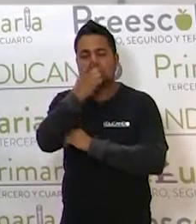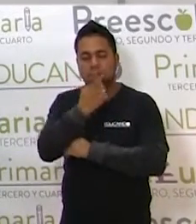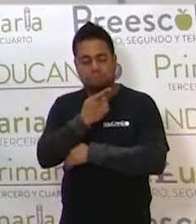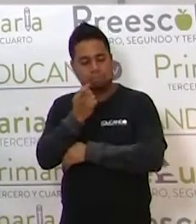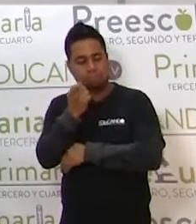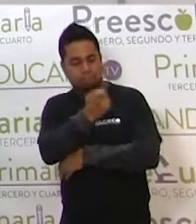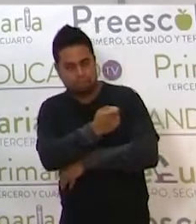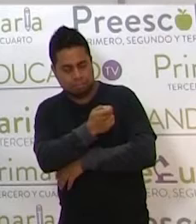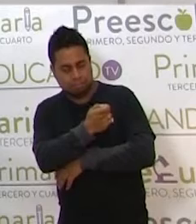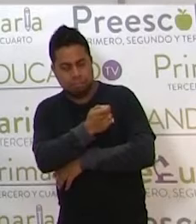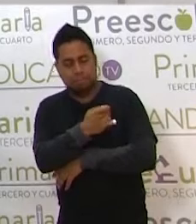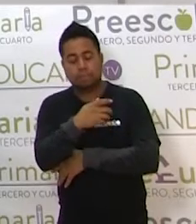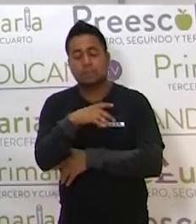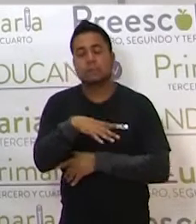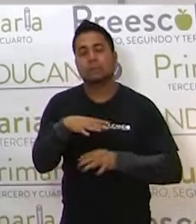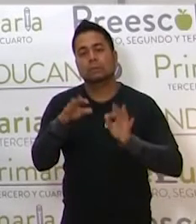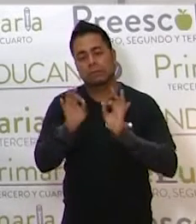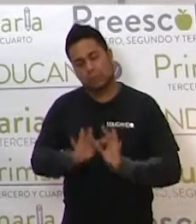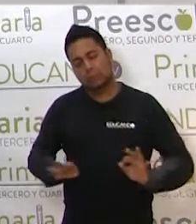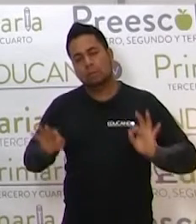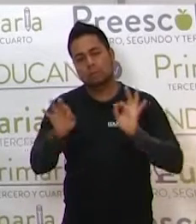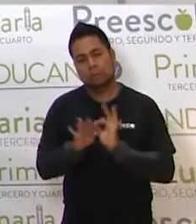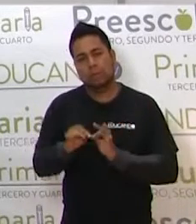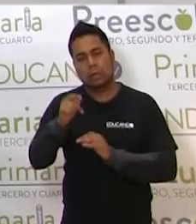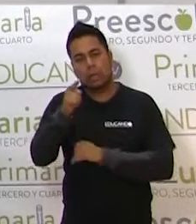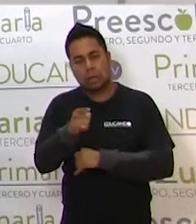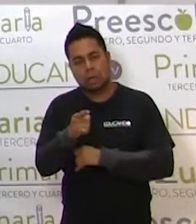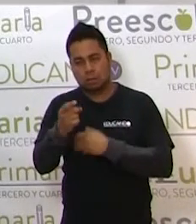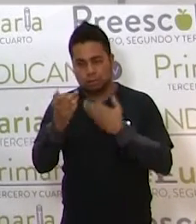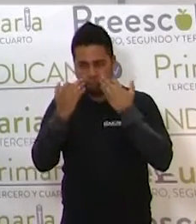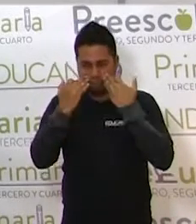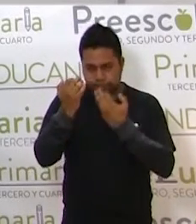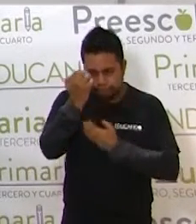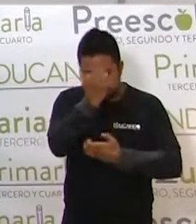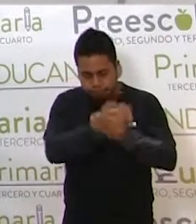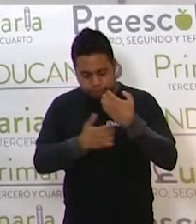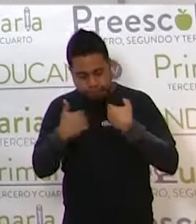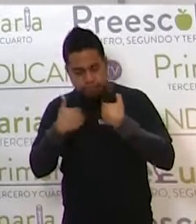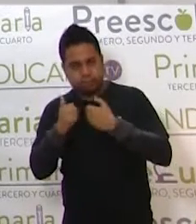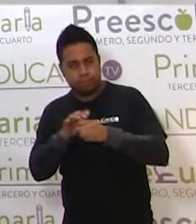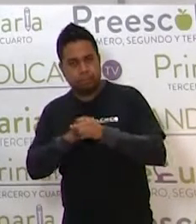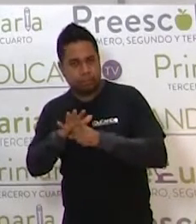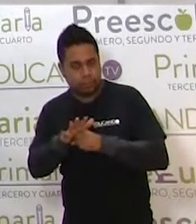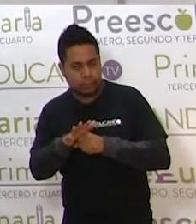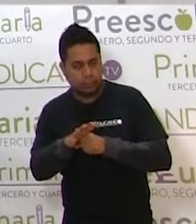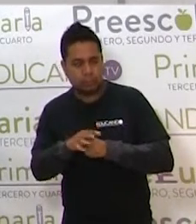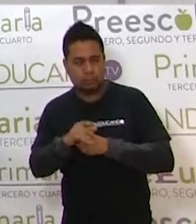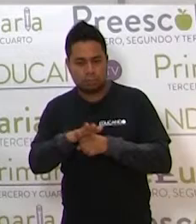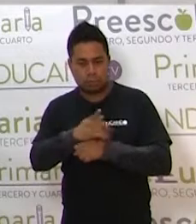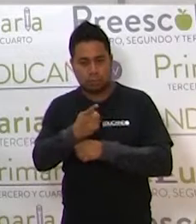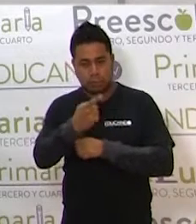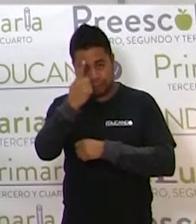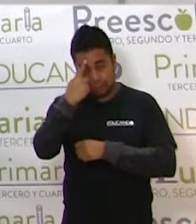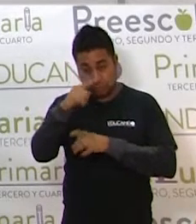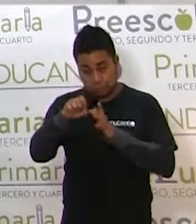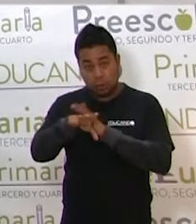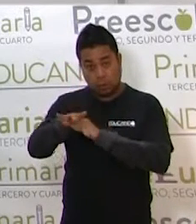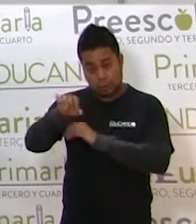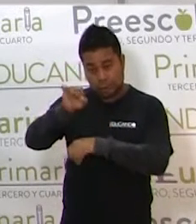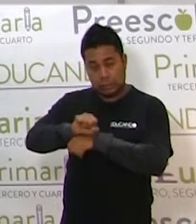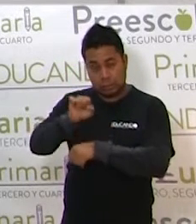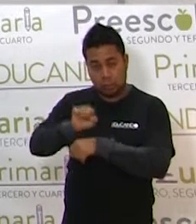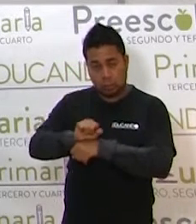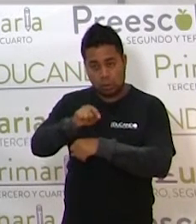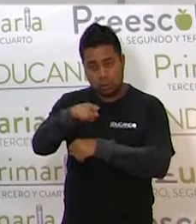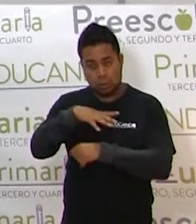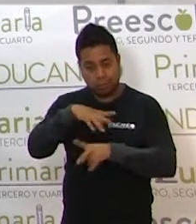va a ser fundamental que tú lo estés observando y entendiendo porque en la secundaria tú vas